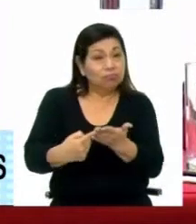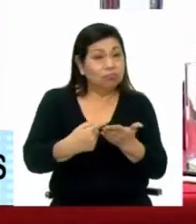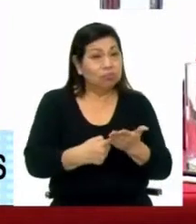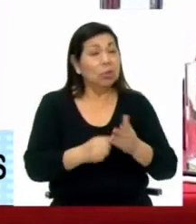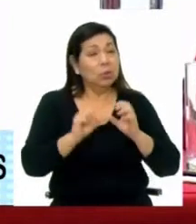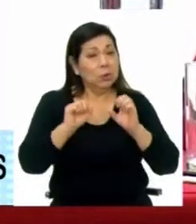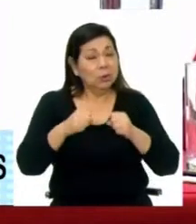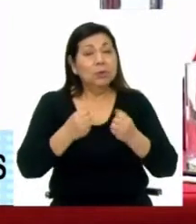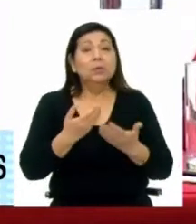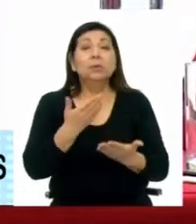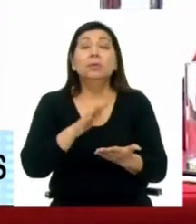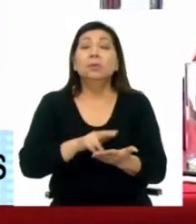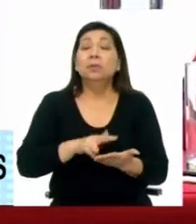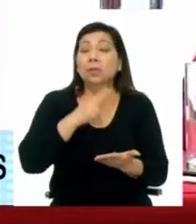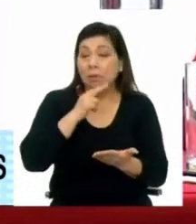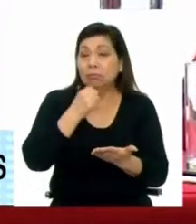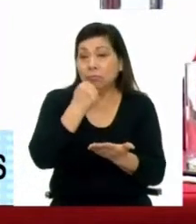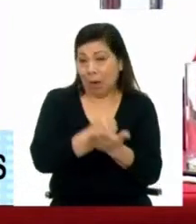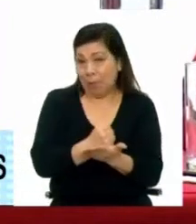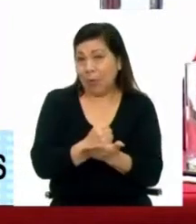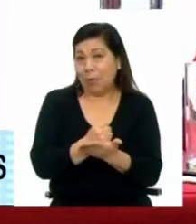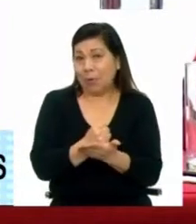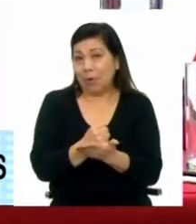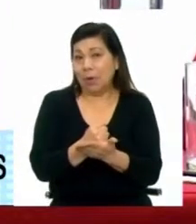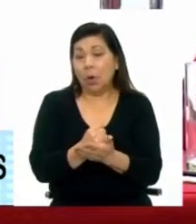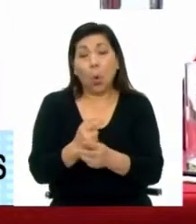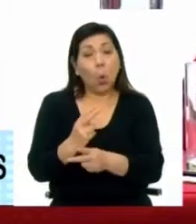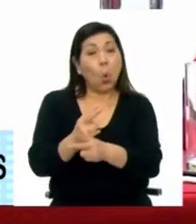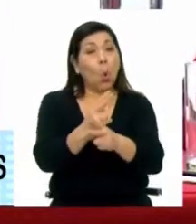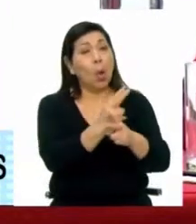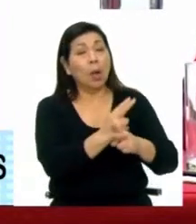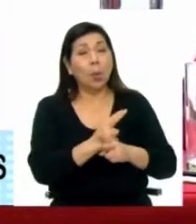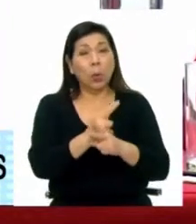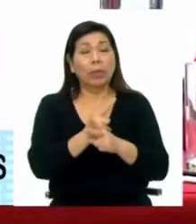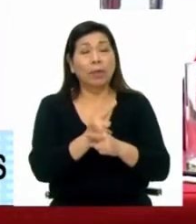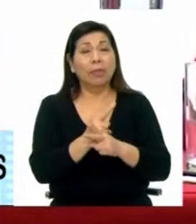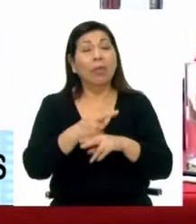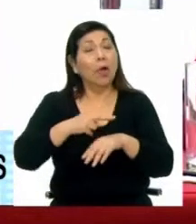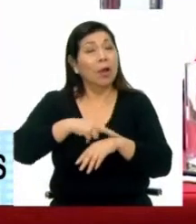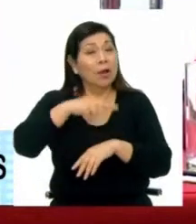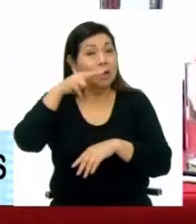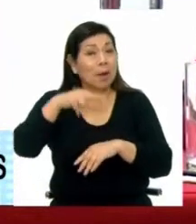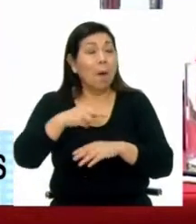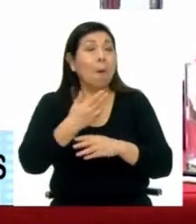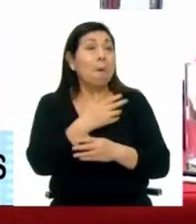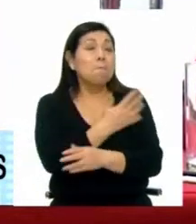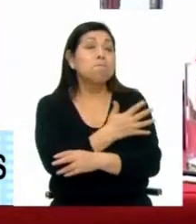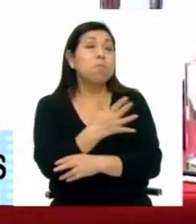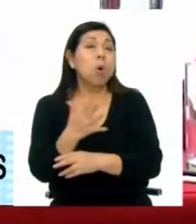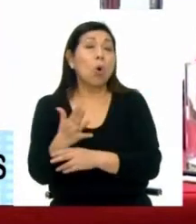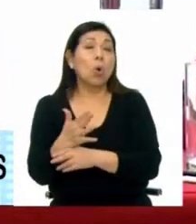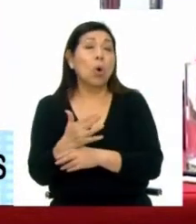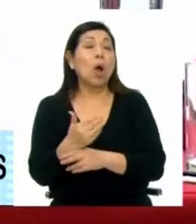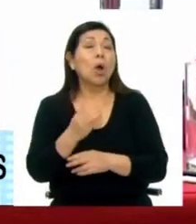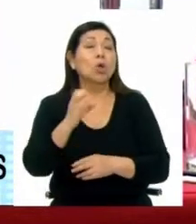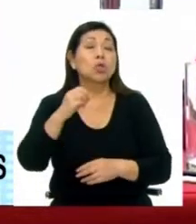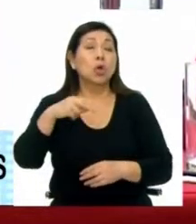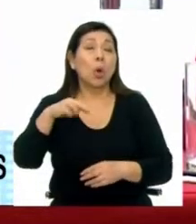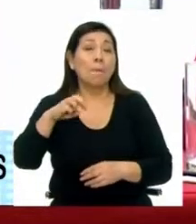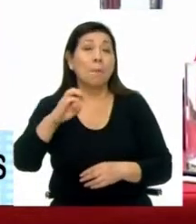discusión y la posibilidad de aprobar un área de conservación regional Bosque Nublado Amaru,